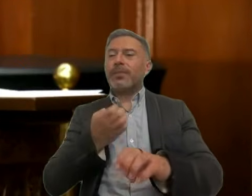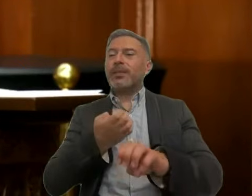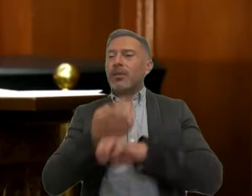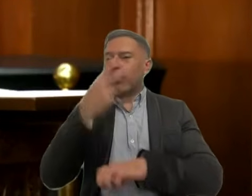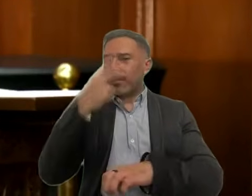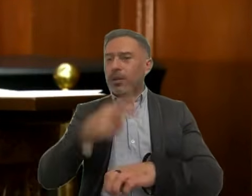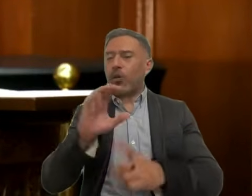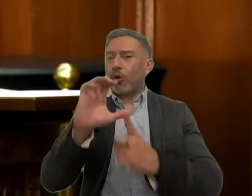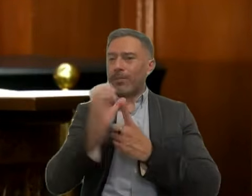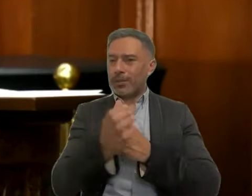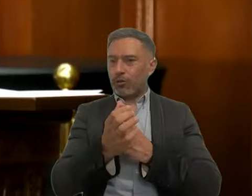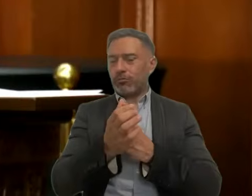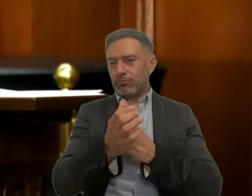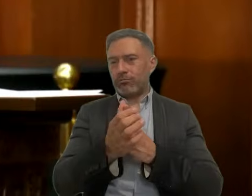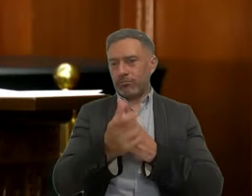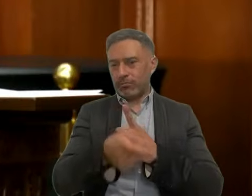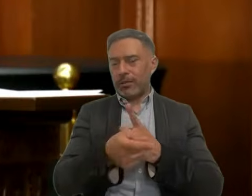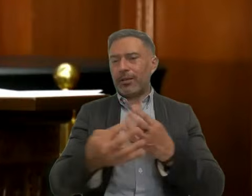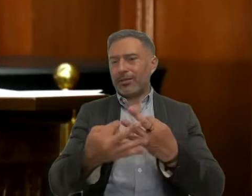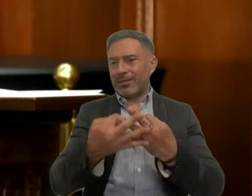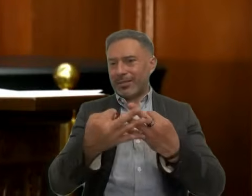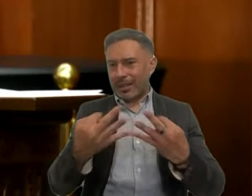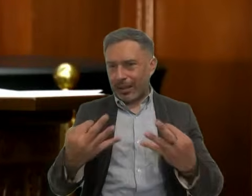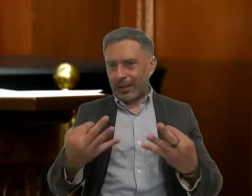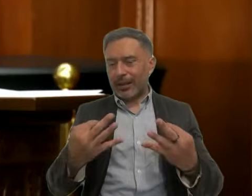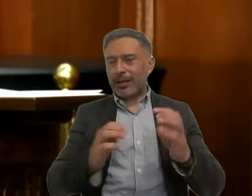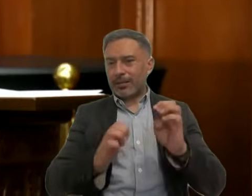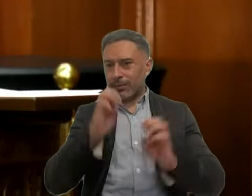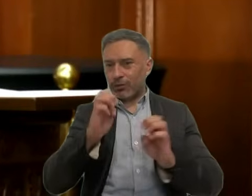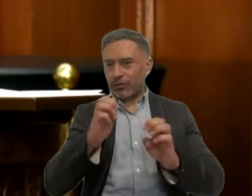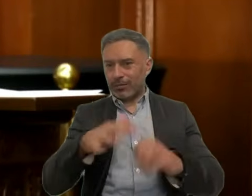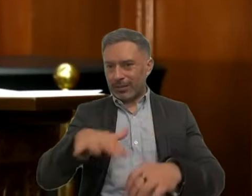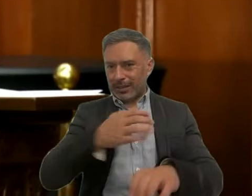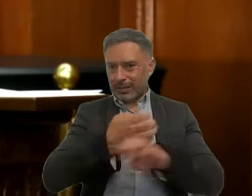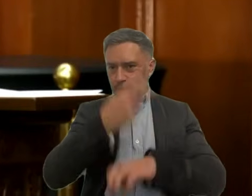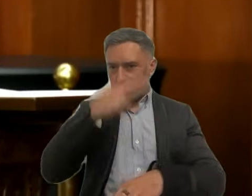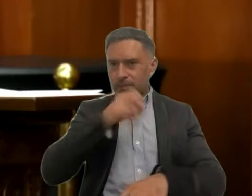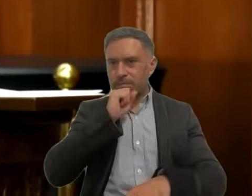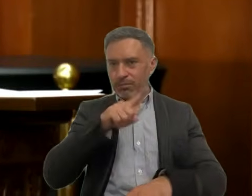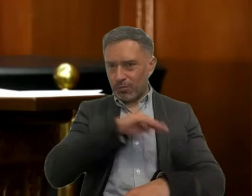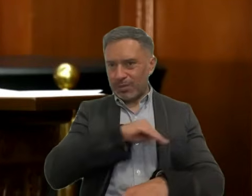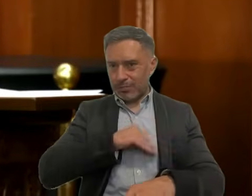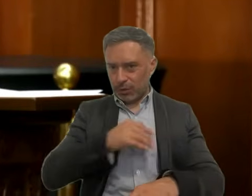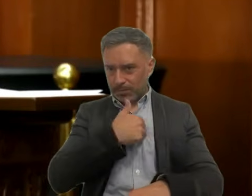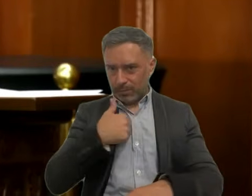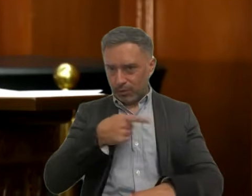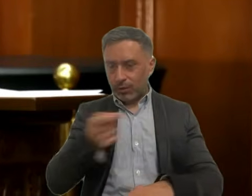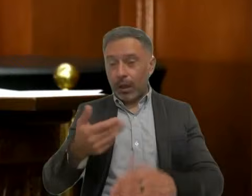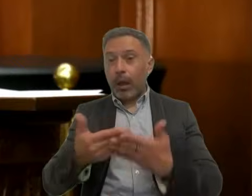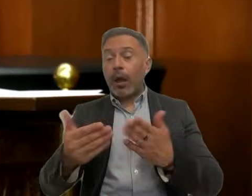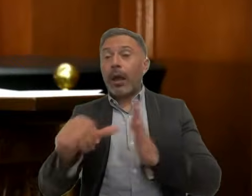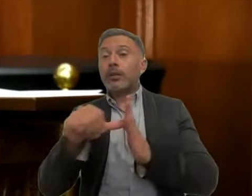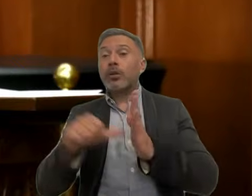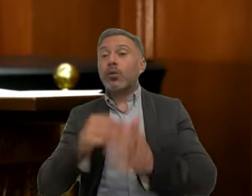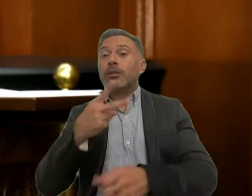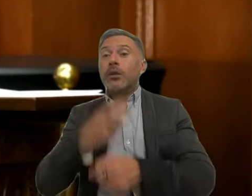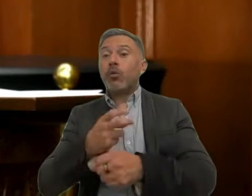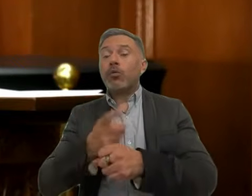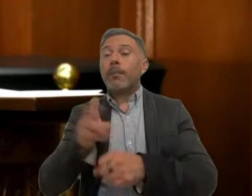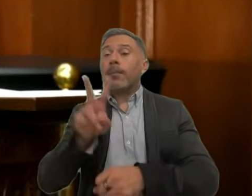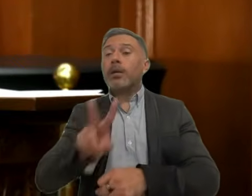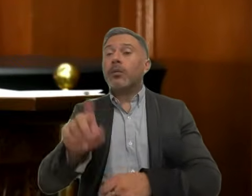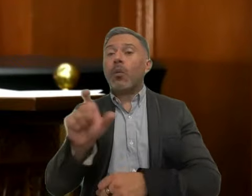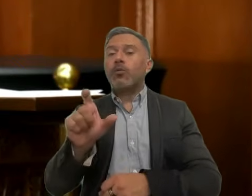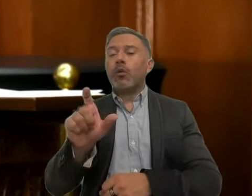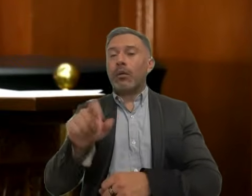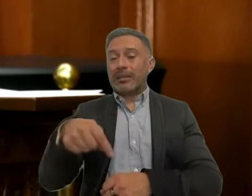y Municipal. Artículo segundo. El periodo extraordinario al que se convoca inicia el viernes 8 de agosto del